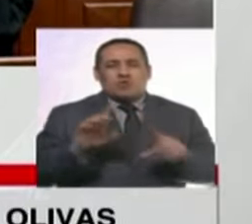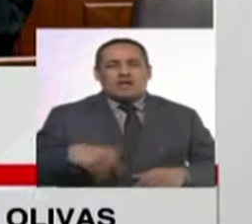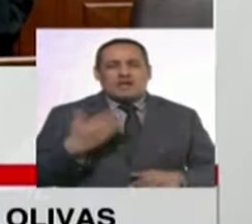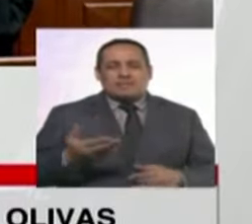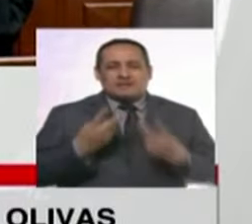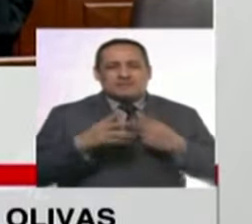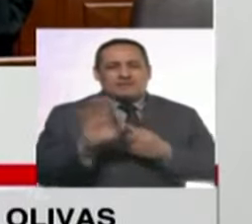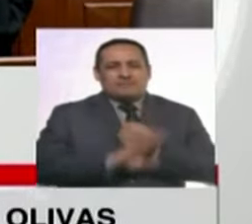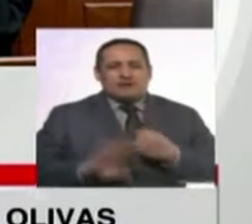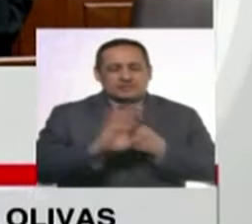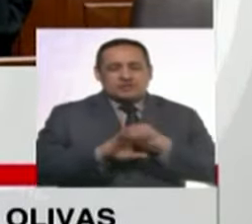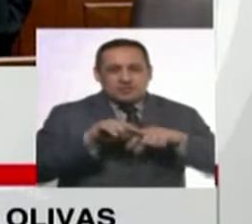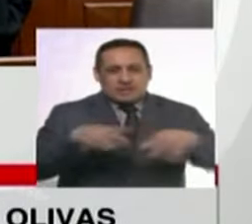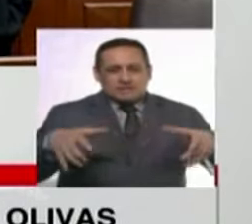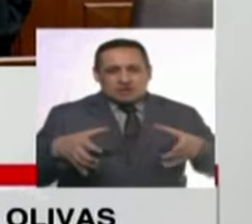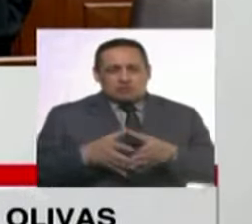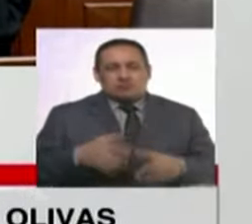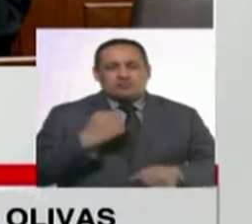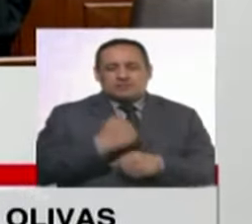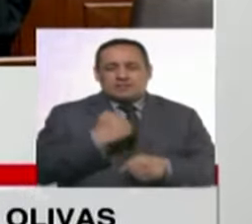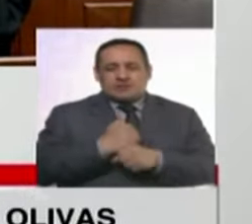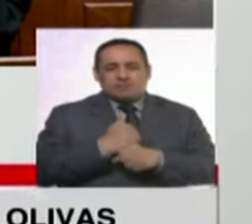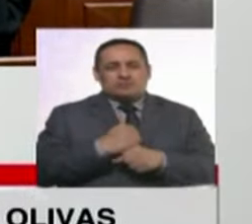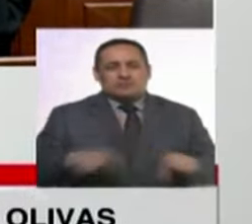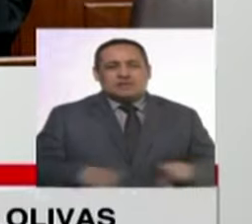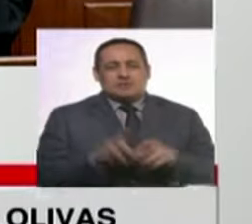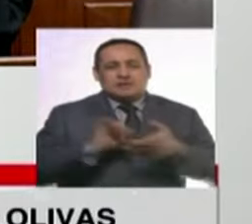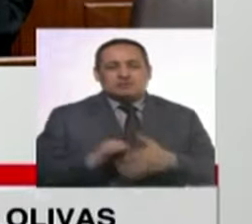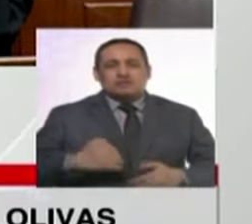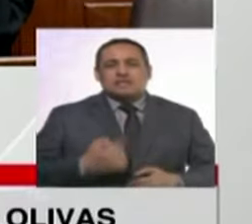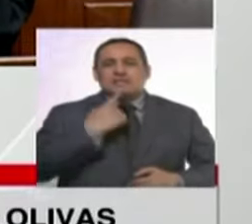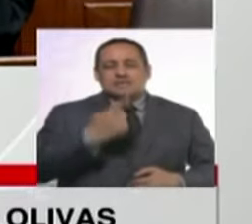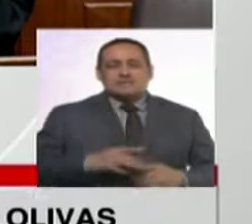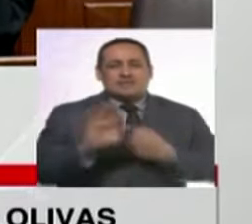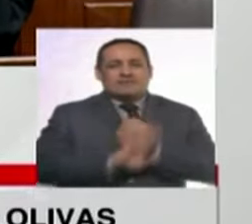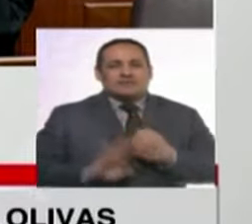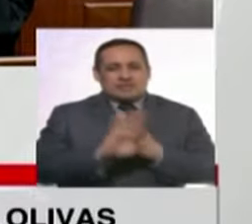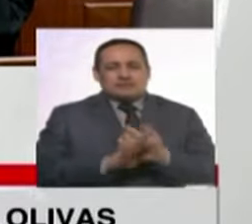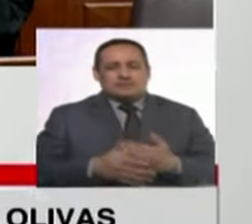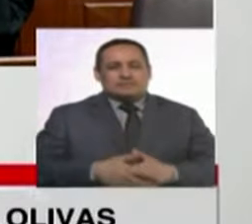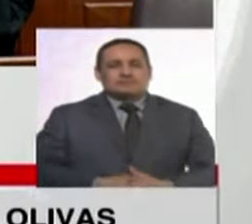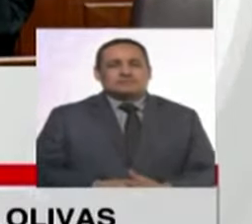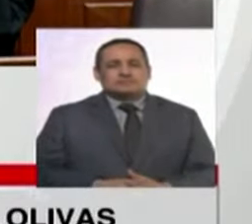defendido esa institucionalidad que usted dice defender